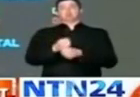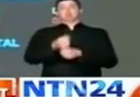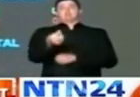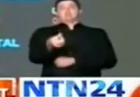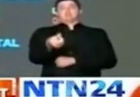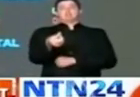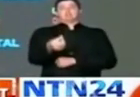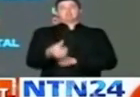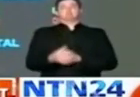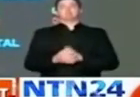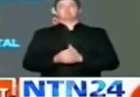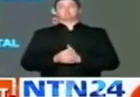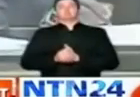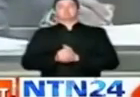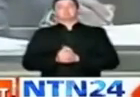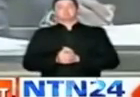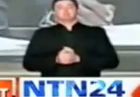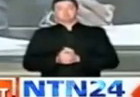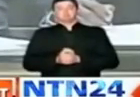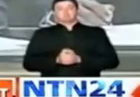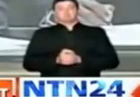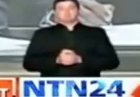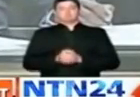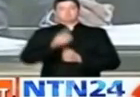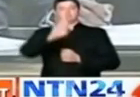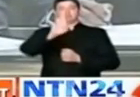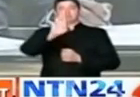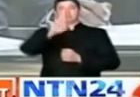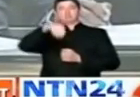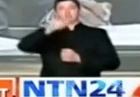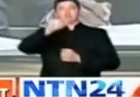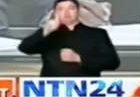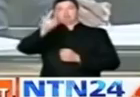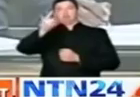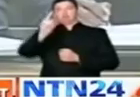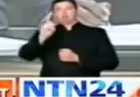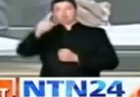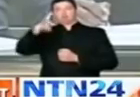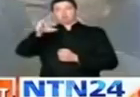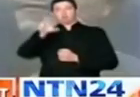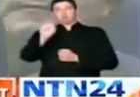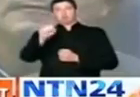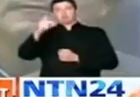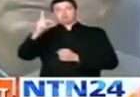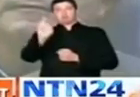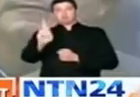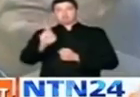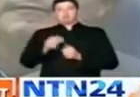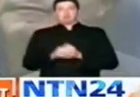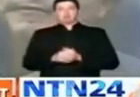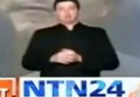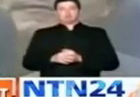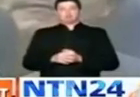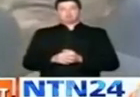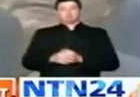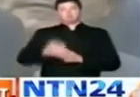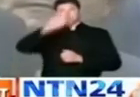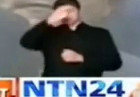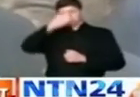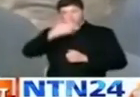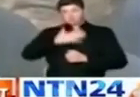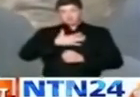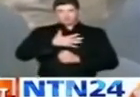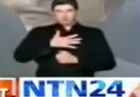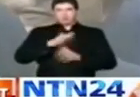poco positivo para Brasil debido a que ya este tipo de recortes fiscales que, bueno, vienen a